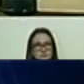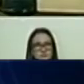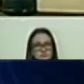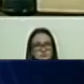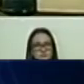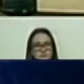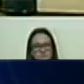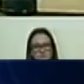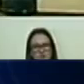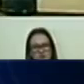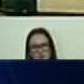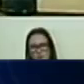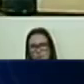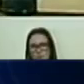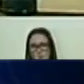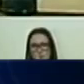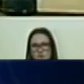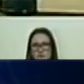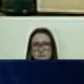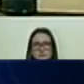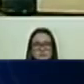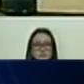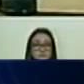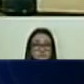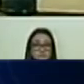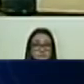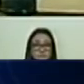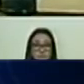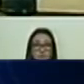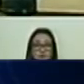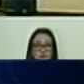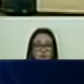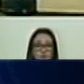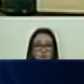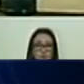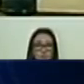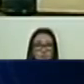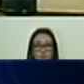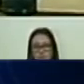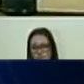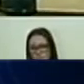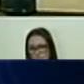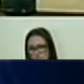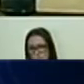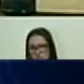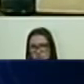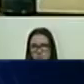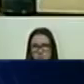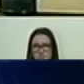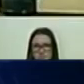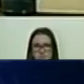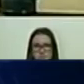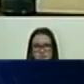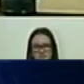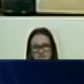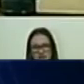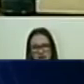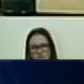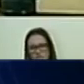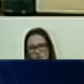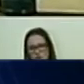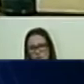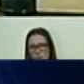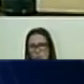Sucesos de violencia que dieron como resultado un cuadro dantesco de sangre, dolor, de